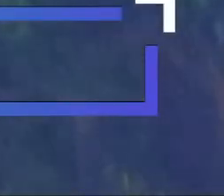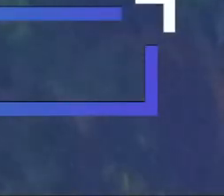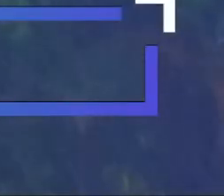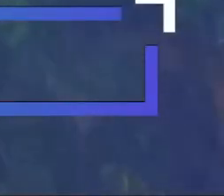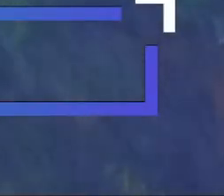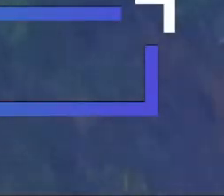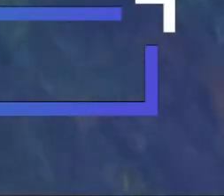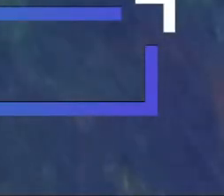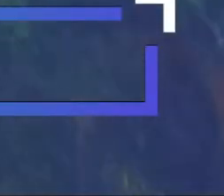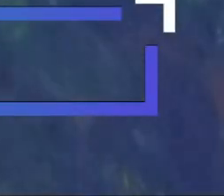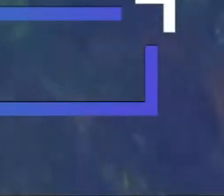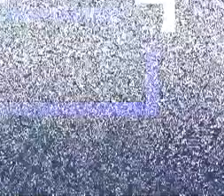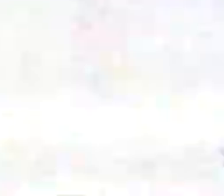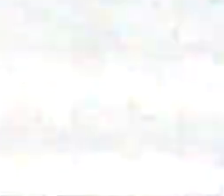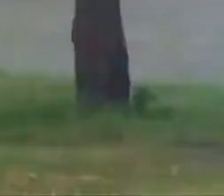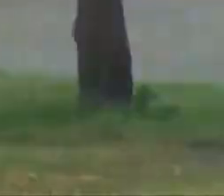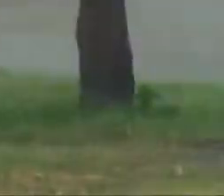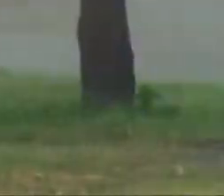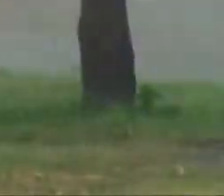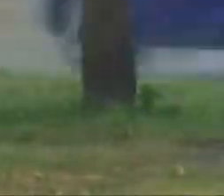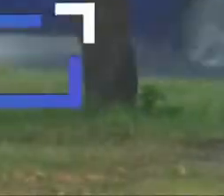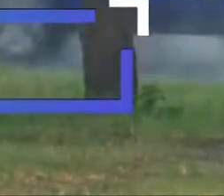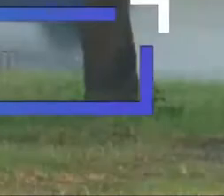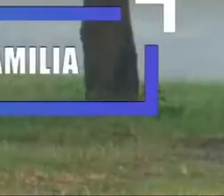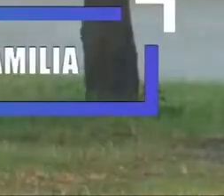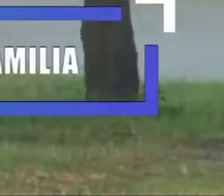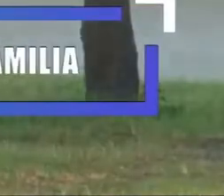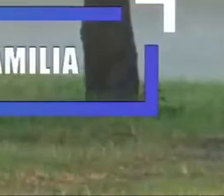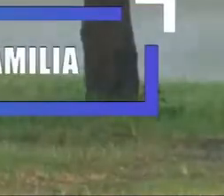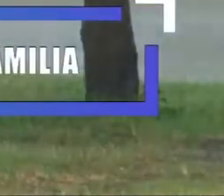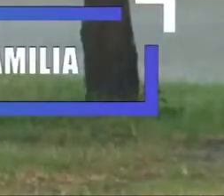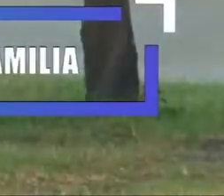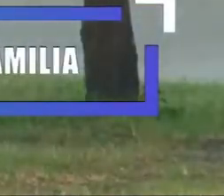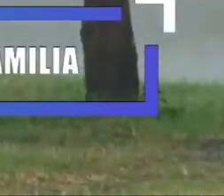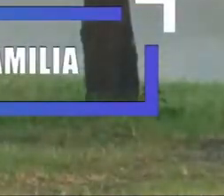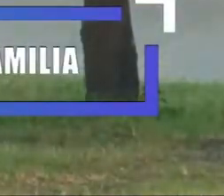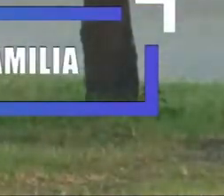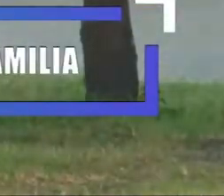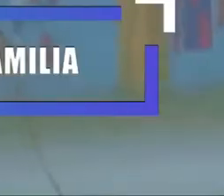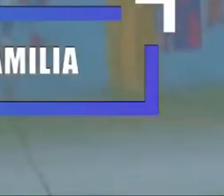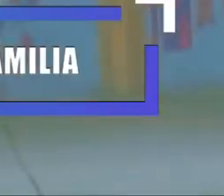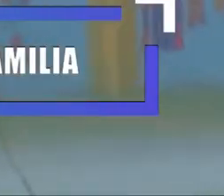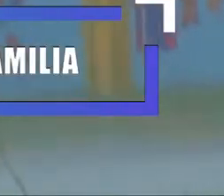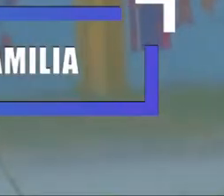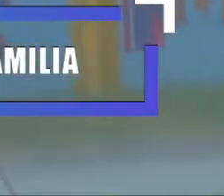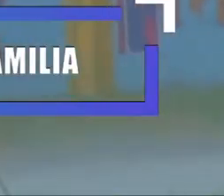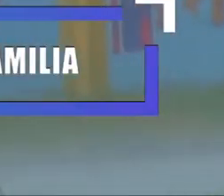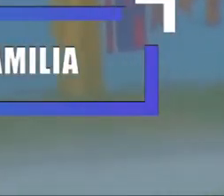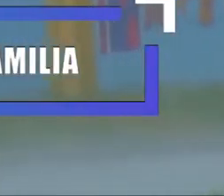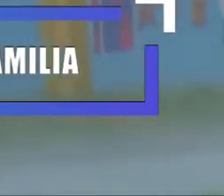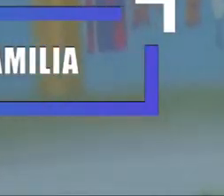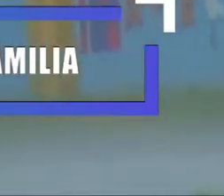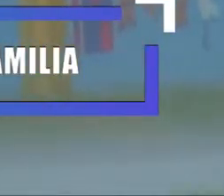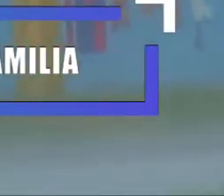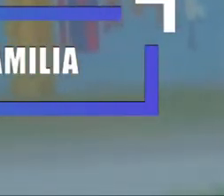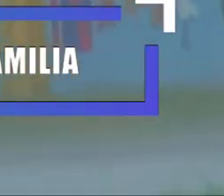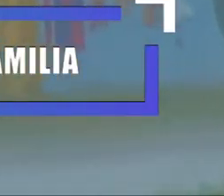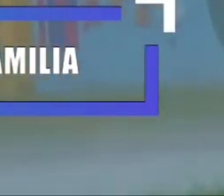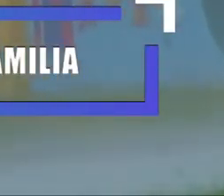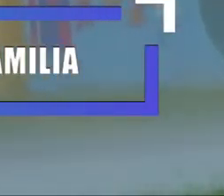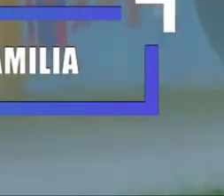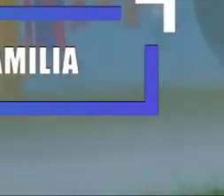las fuertes lluvias. No exponer su salud ni la de su familia. Recordemos que la seguridad